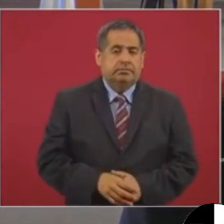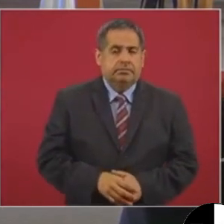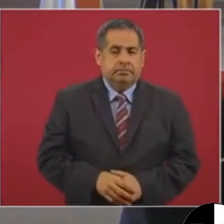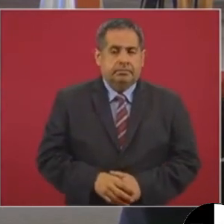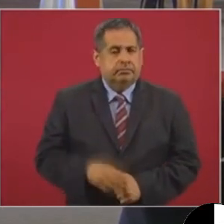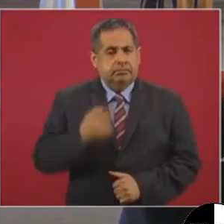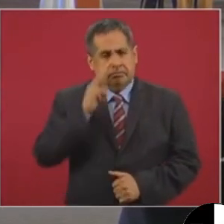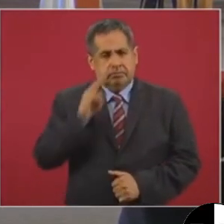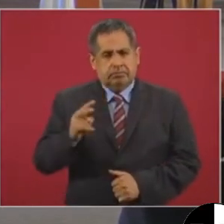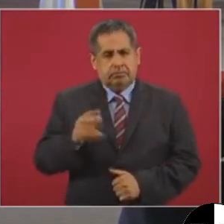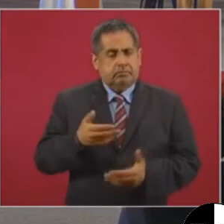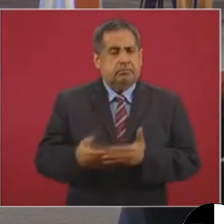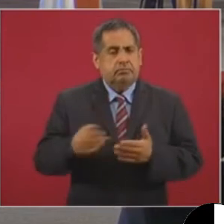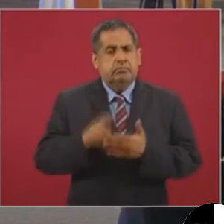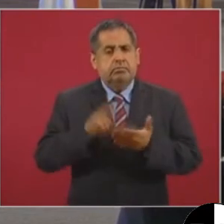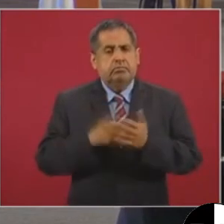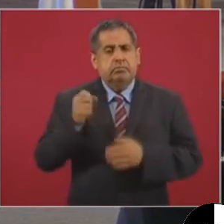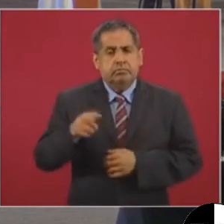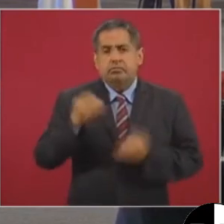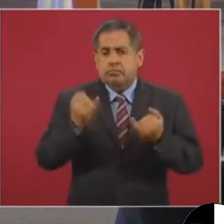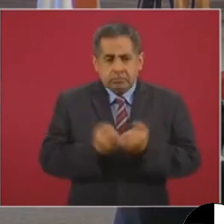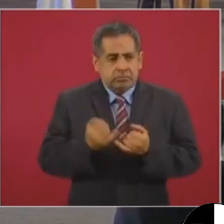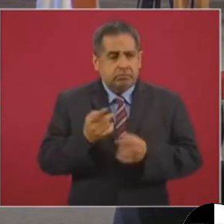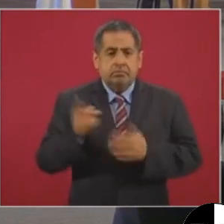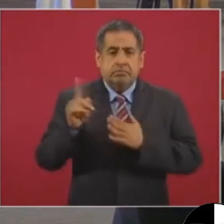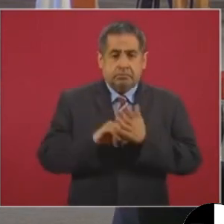Y vemos 19, lo mismo.